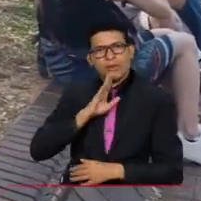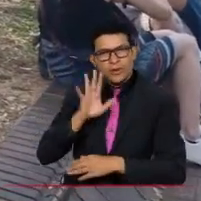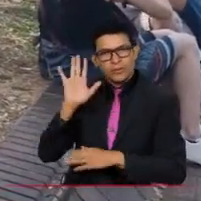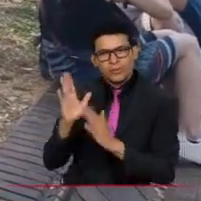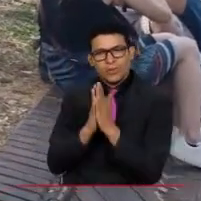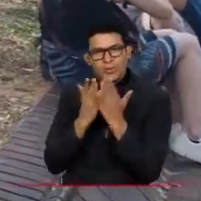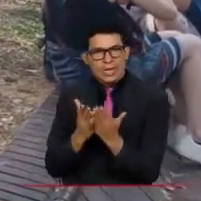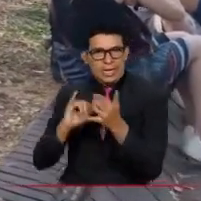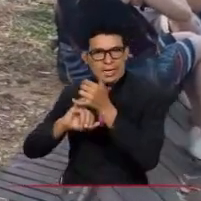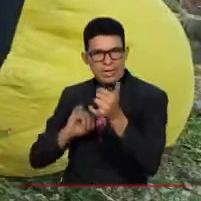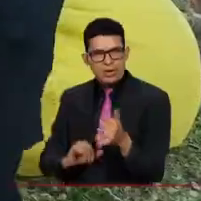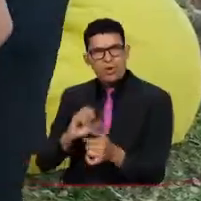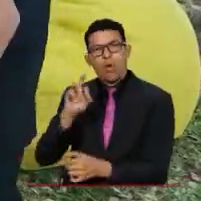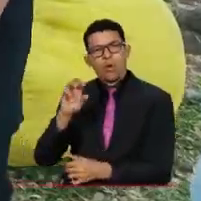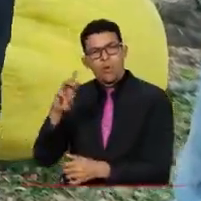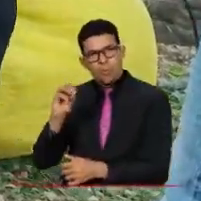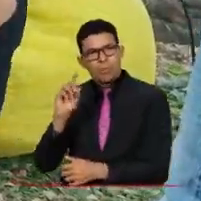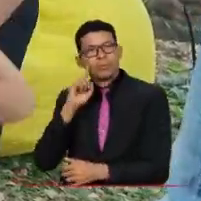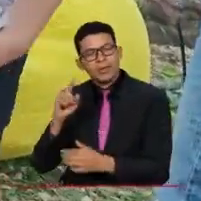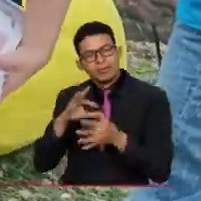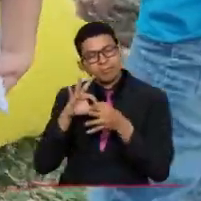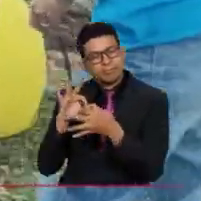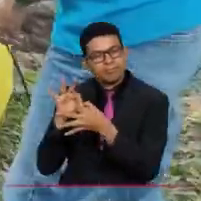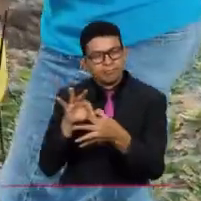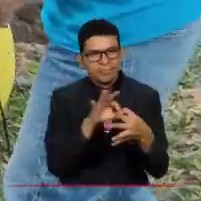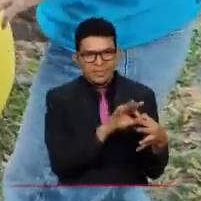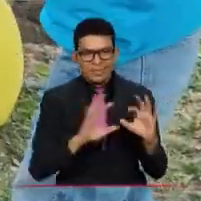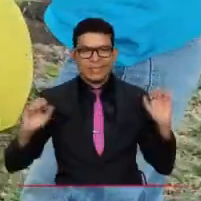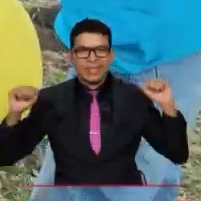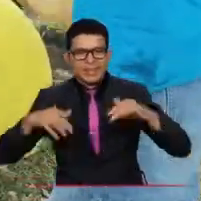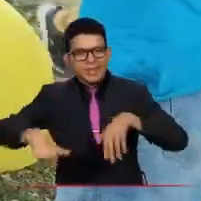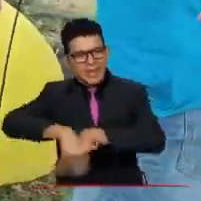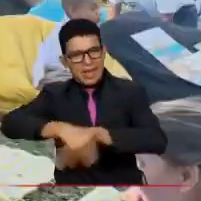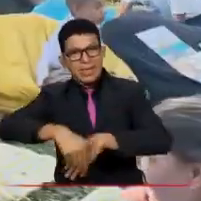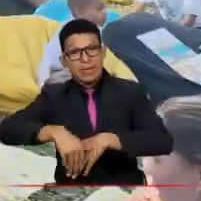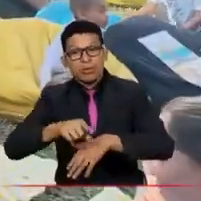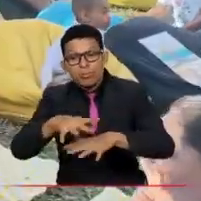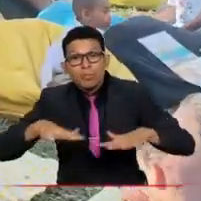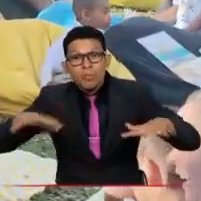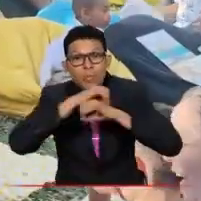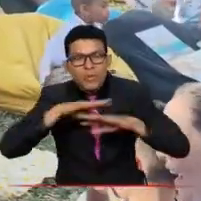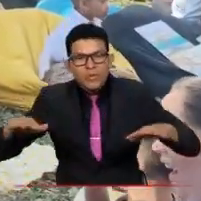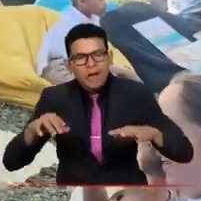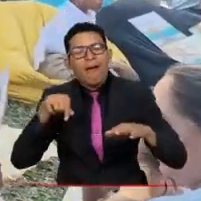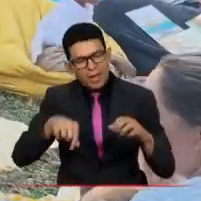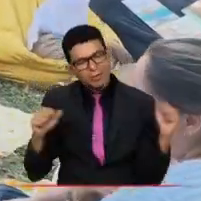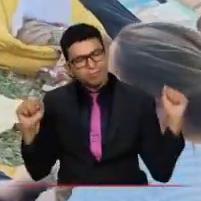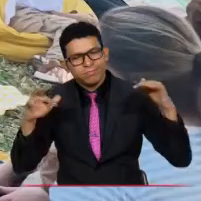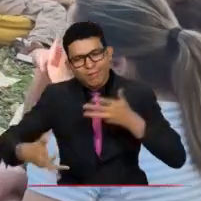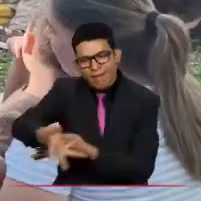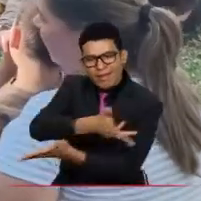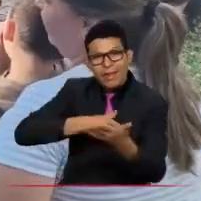librería independiente Oromo, busca conectar la lectura con el parche callejero y hacer de los espacios públicos un lugar para